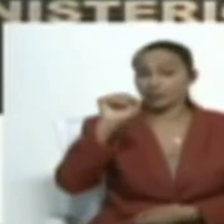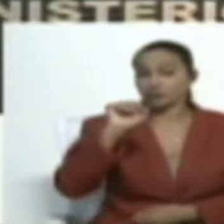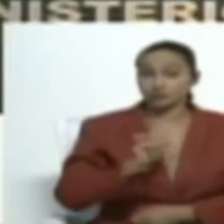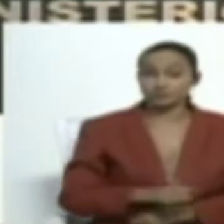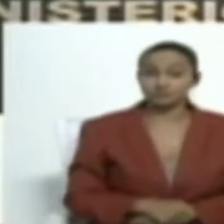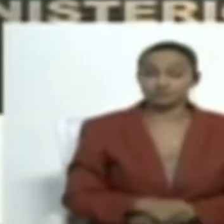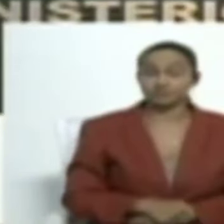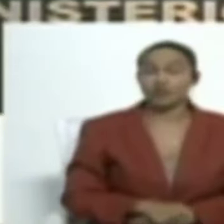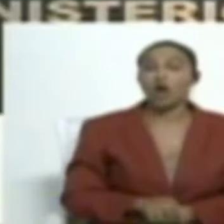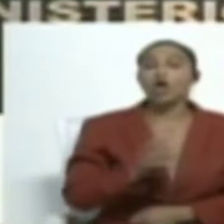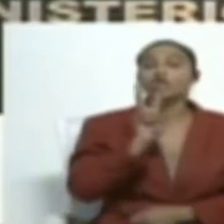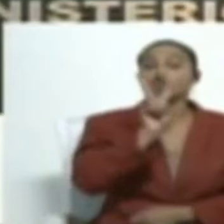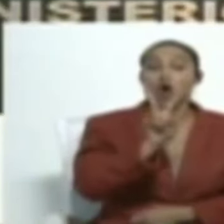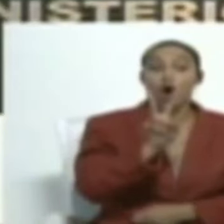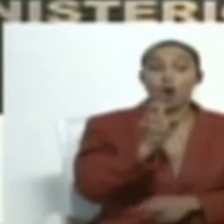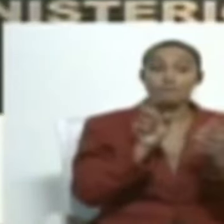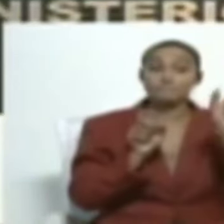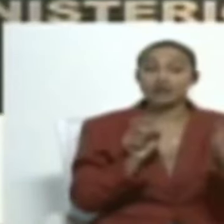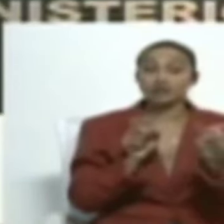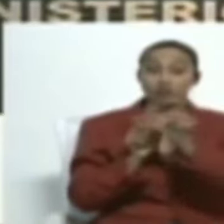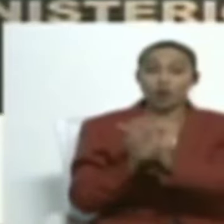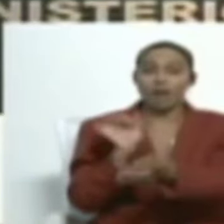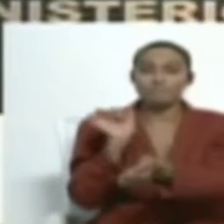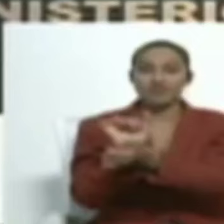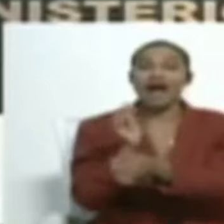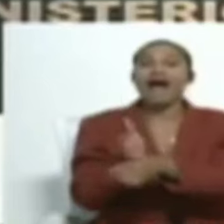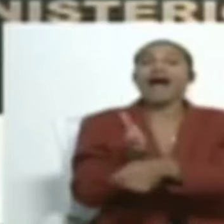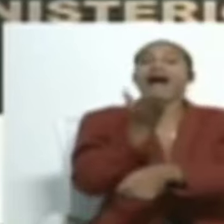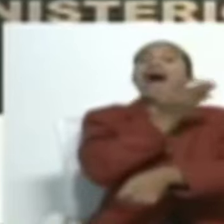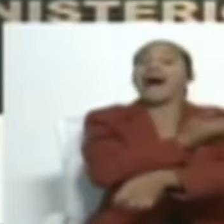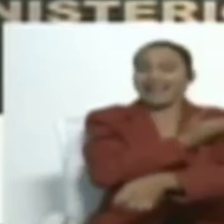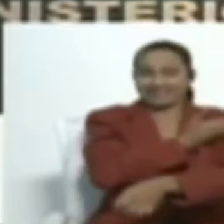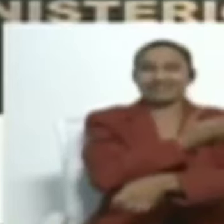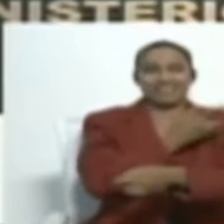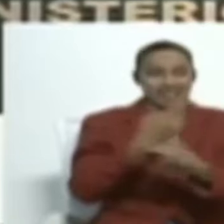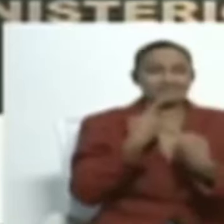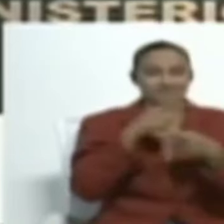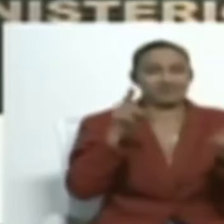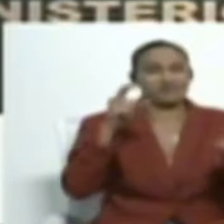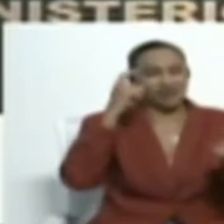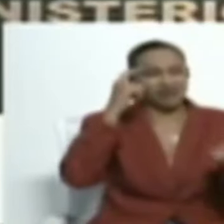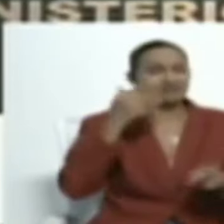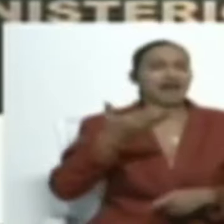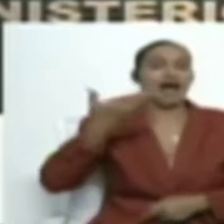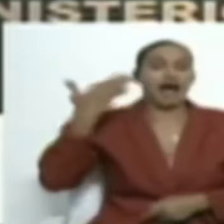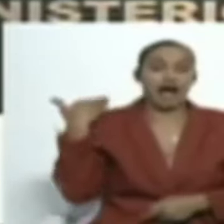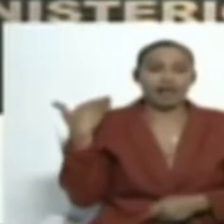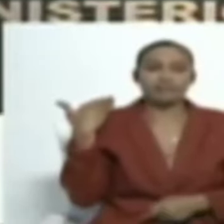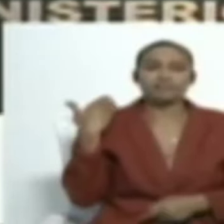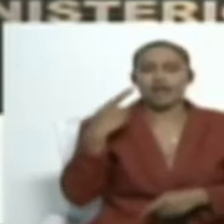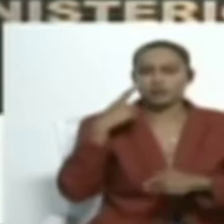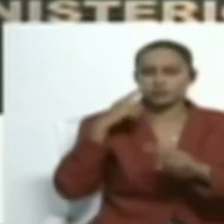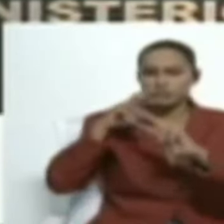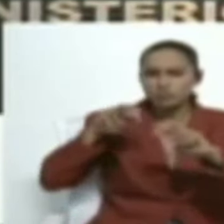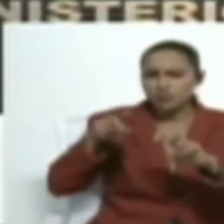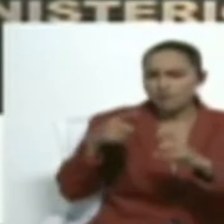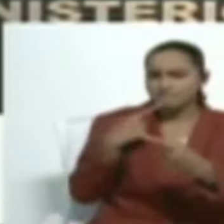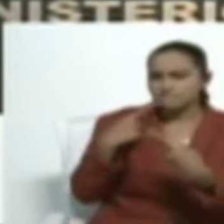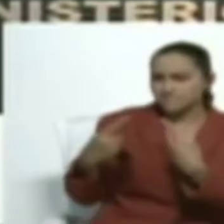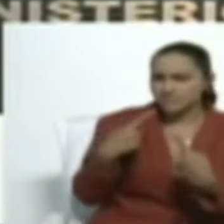las dos detenciones previas que anunciamos en su momento nos llevó a una nueva